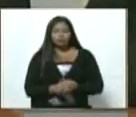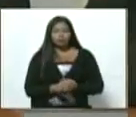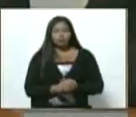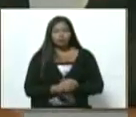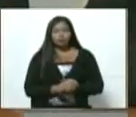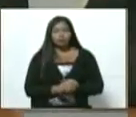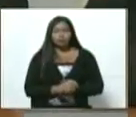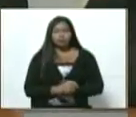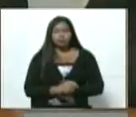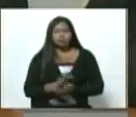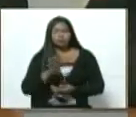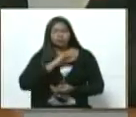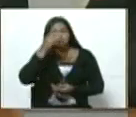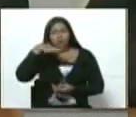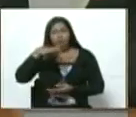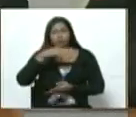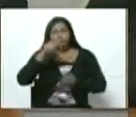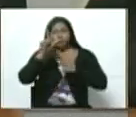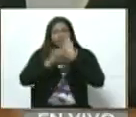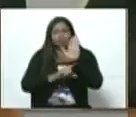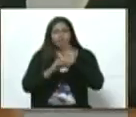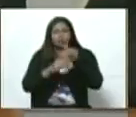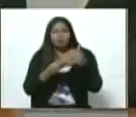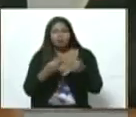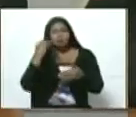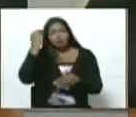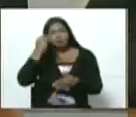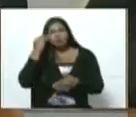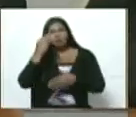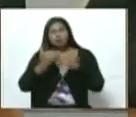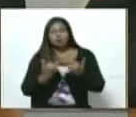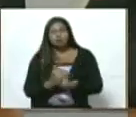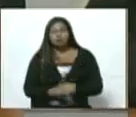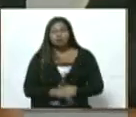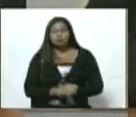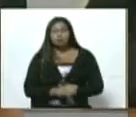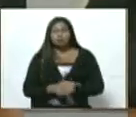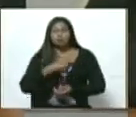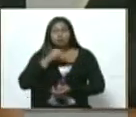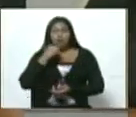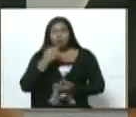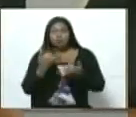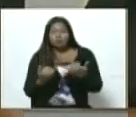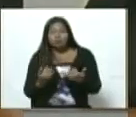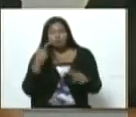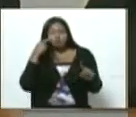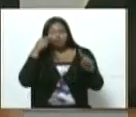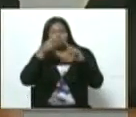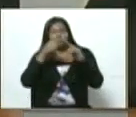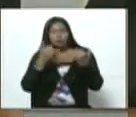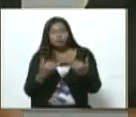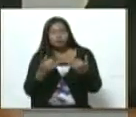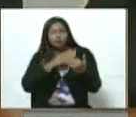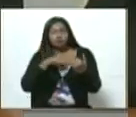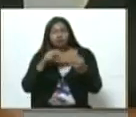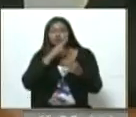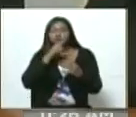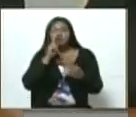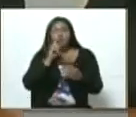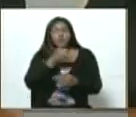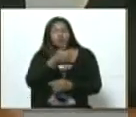el pueblo, a través de los listados, pueda opinar, pueda decir y pueda objetar los nombres